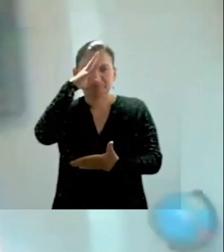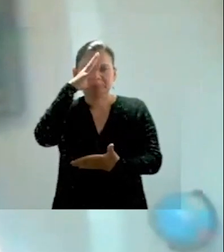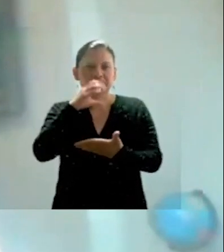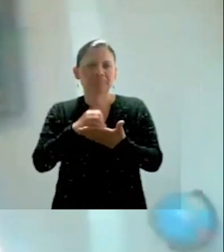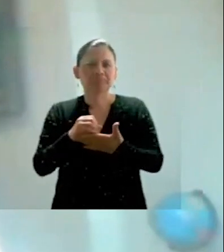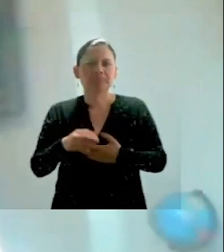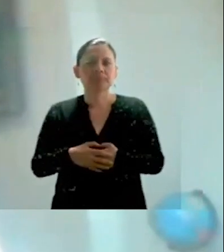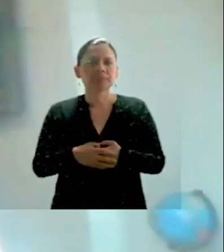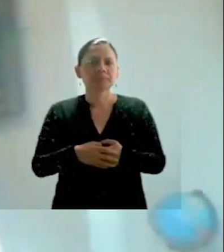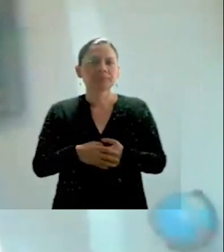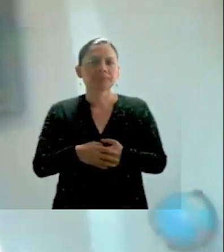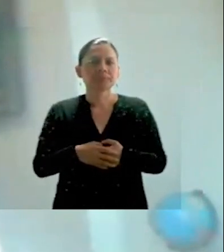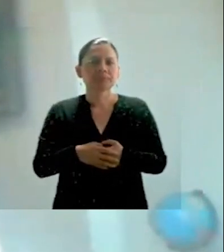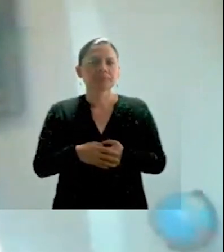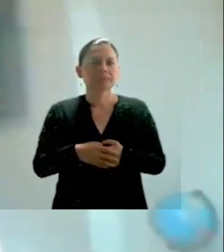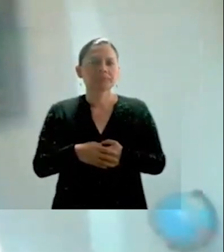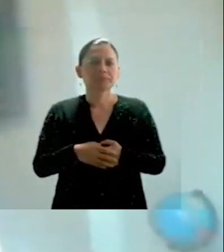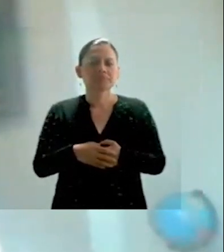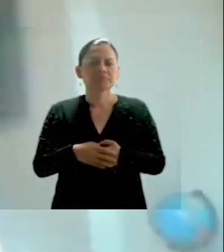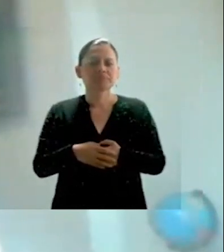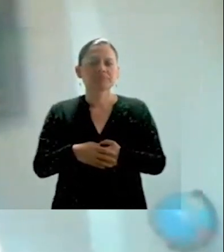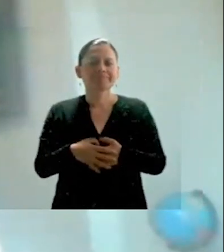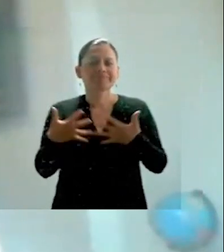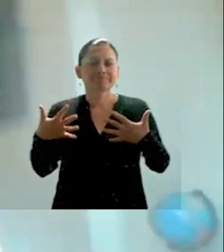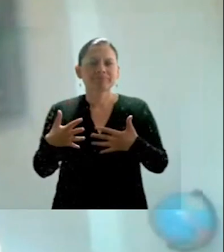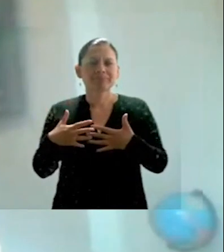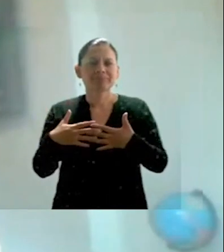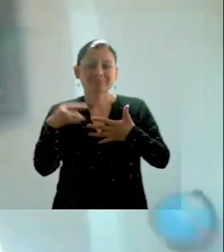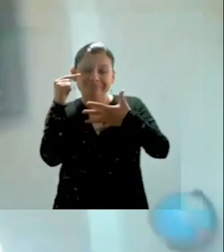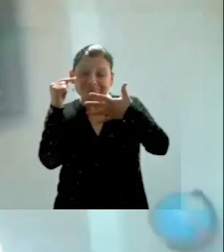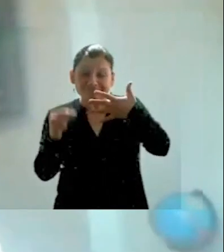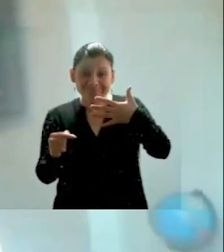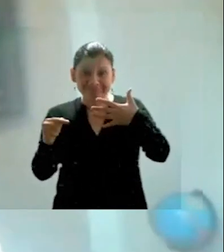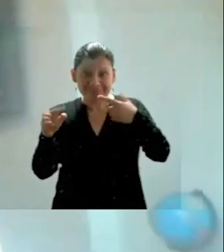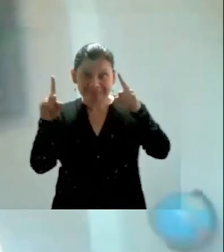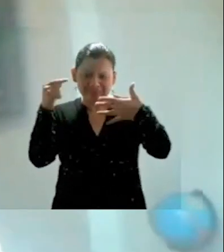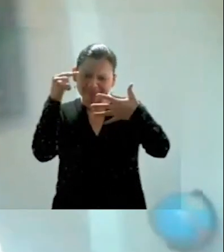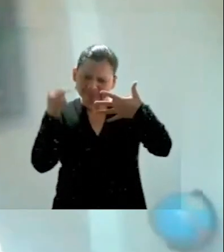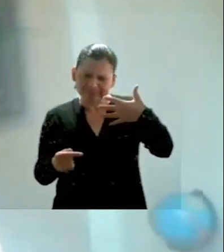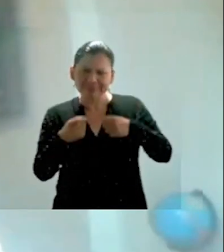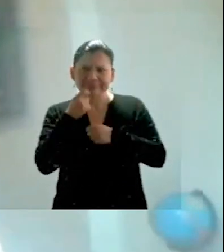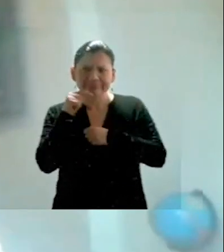eran los temas que había que tratar en esta disertación.